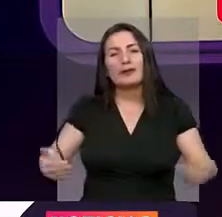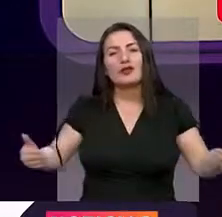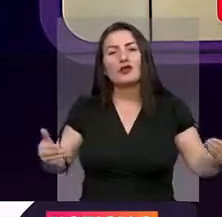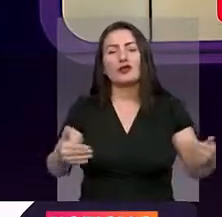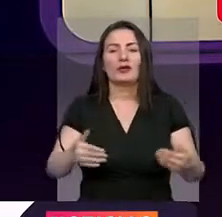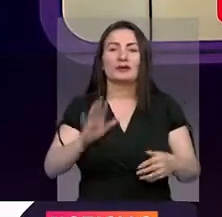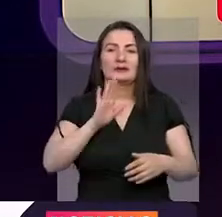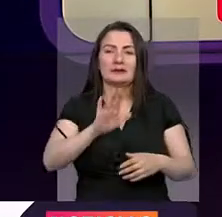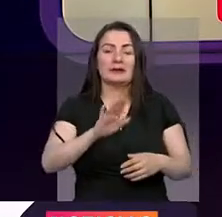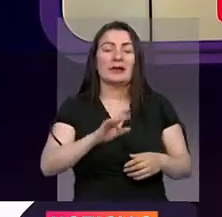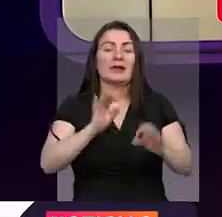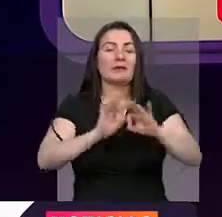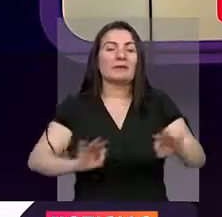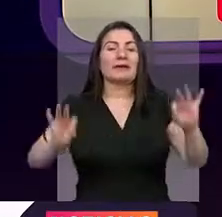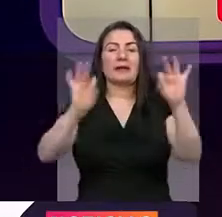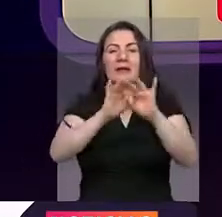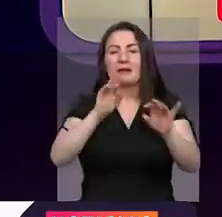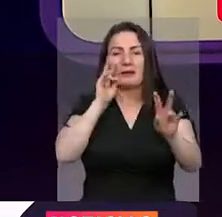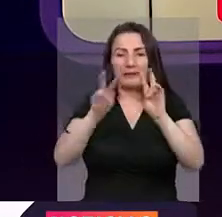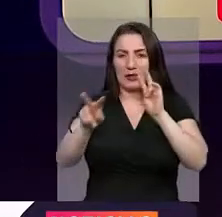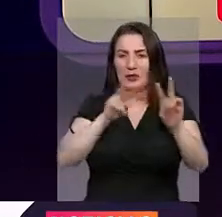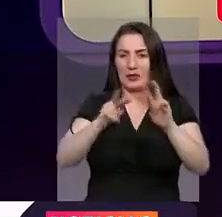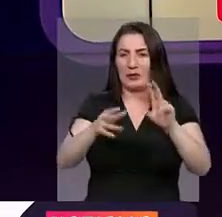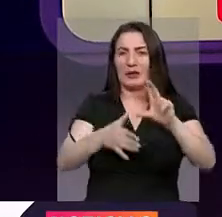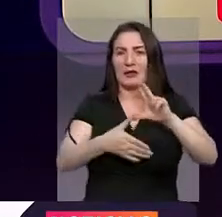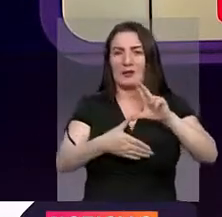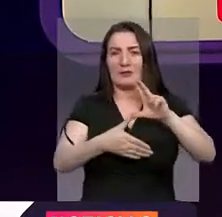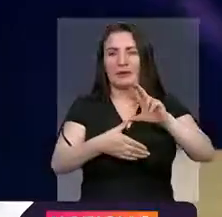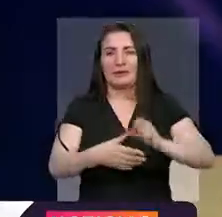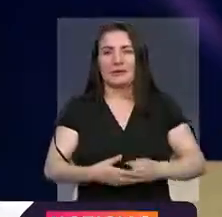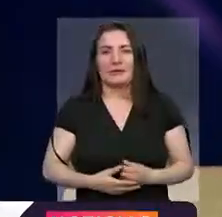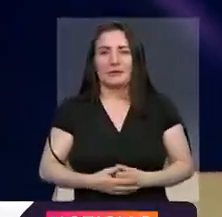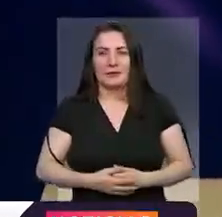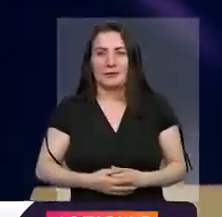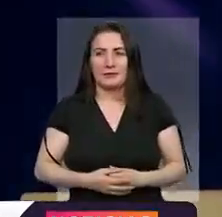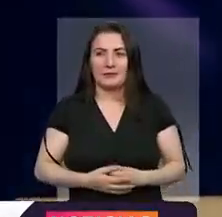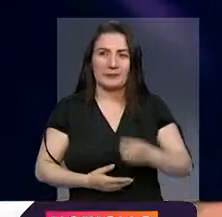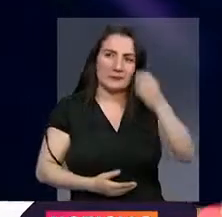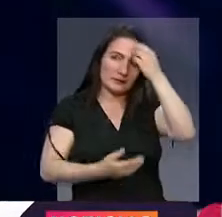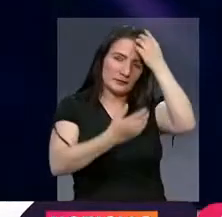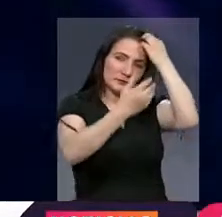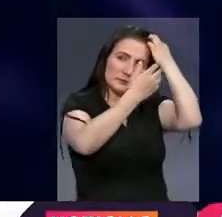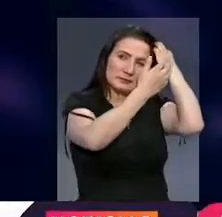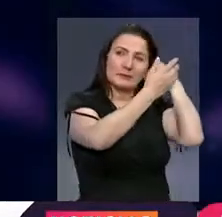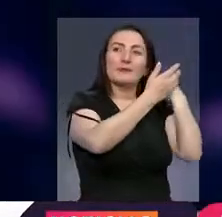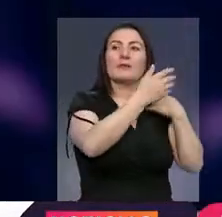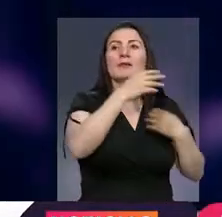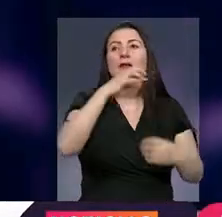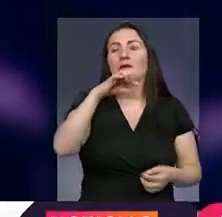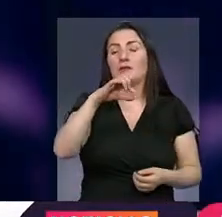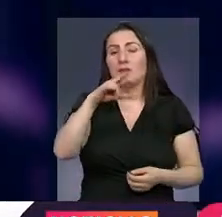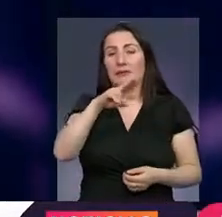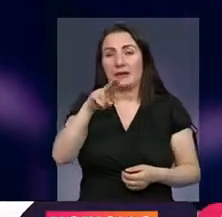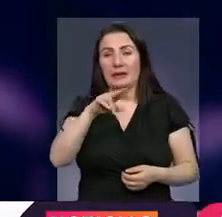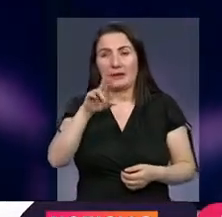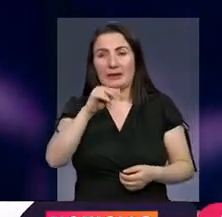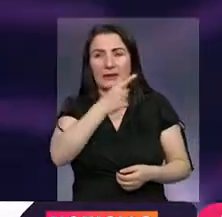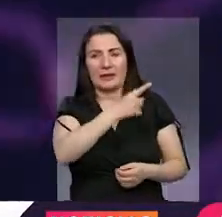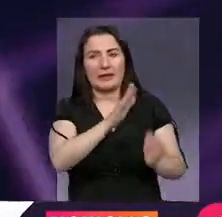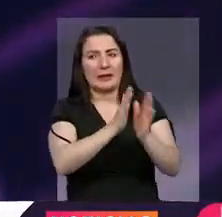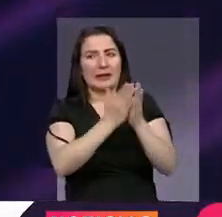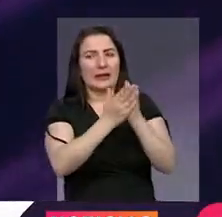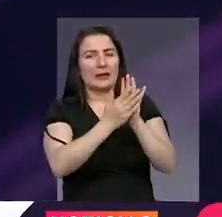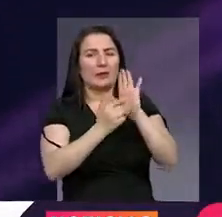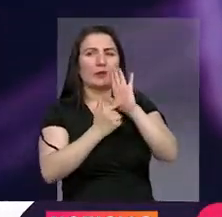de uno de los canales infantiles más vistos en Latinoamérica. El periodista y escritor Pirri presenta en este libro algunos de los